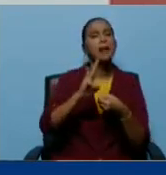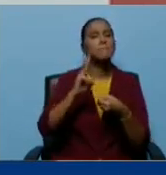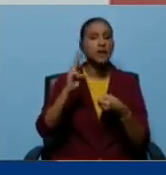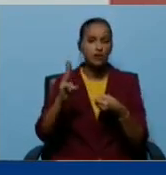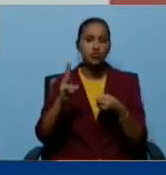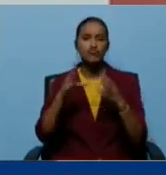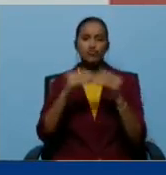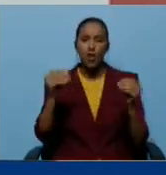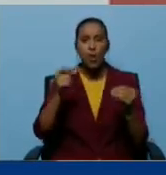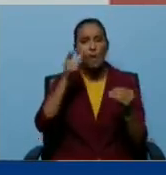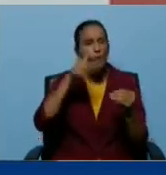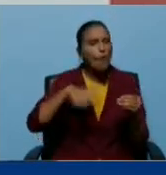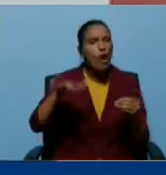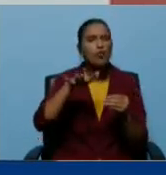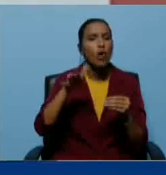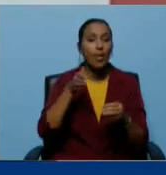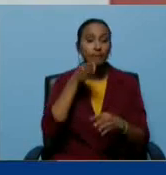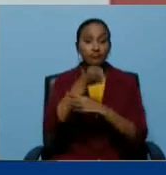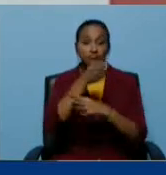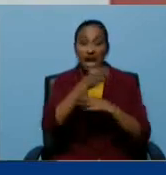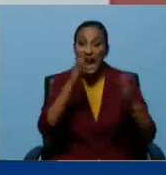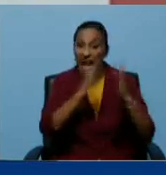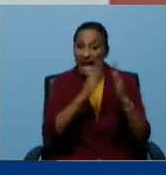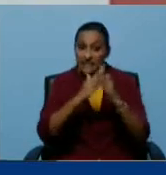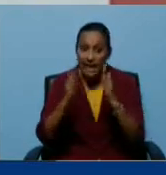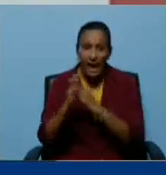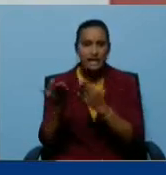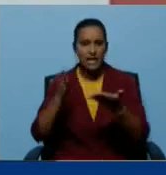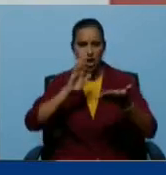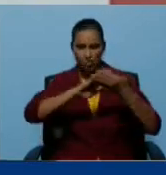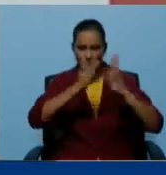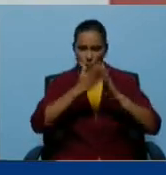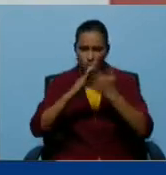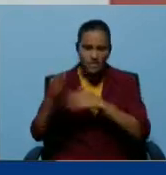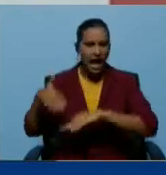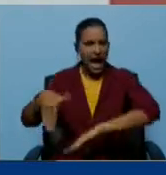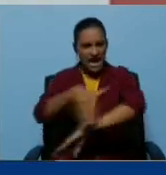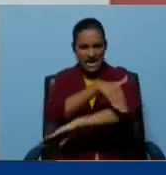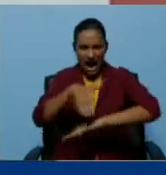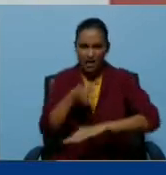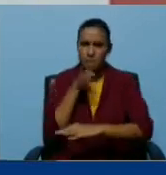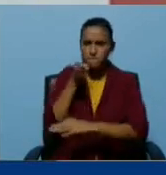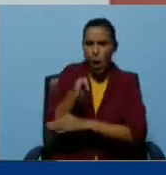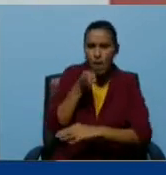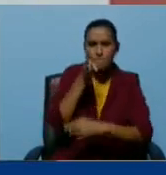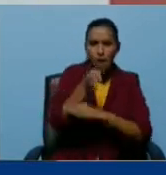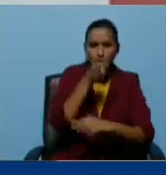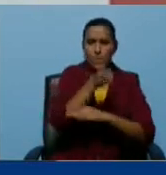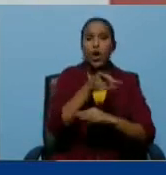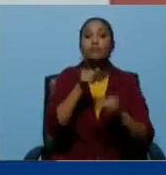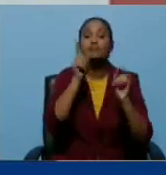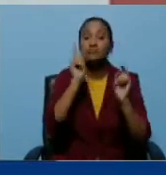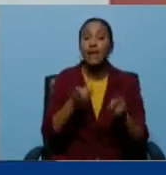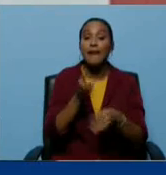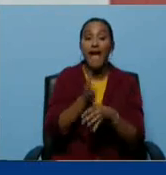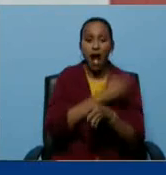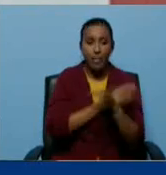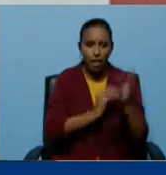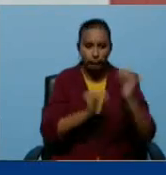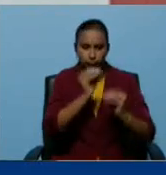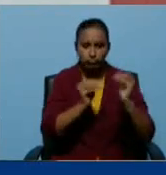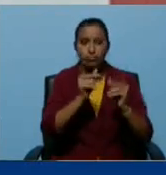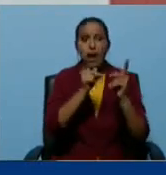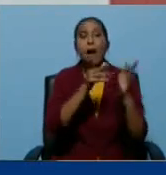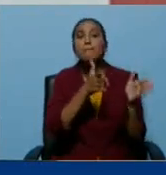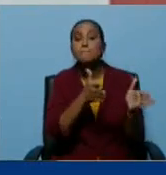casa, calle a calle. Comunidad, comunidad, con un plan, sin demora, sin